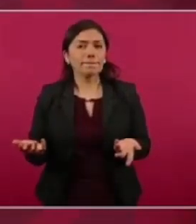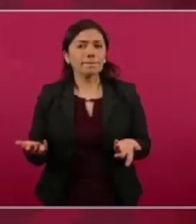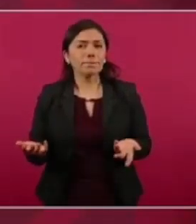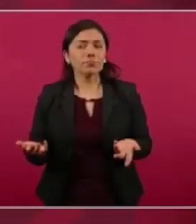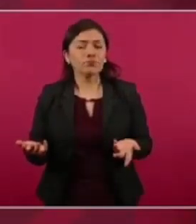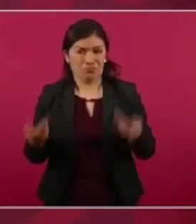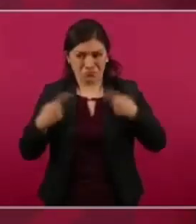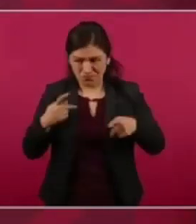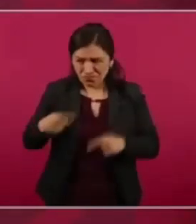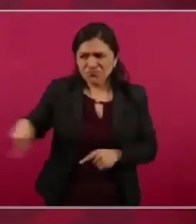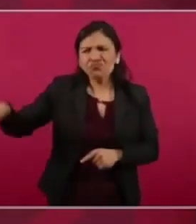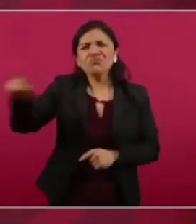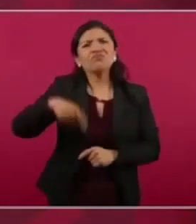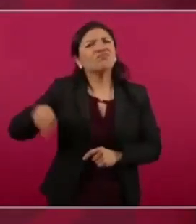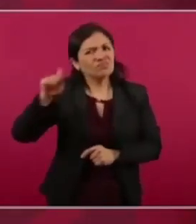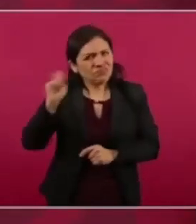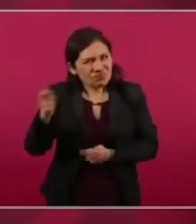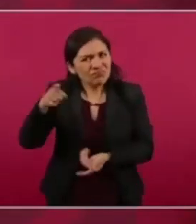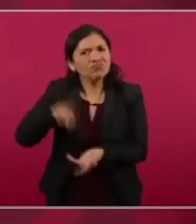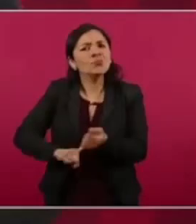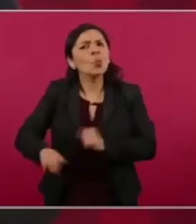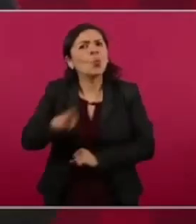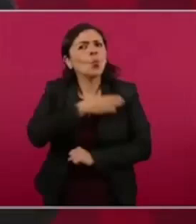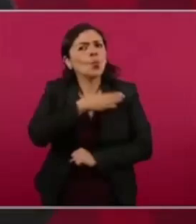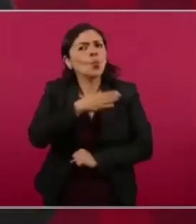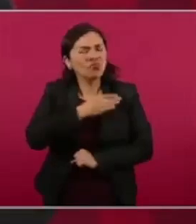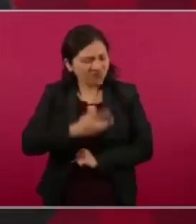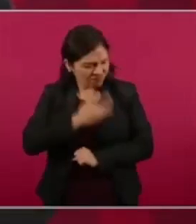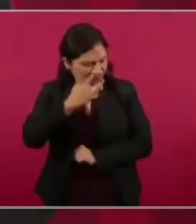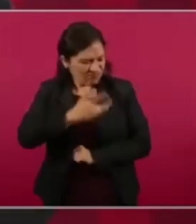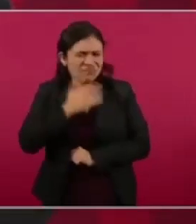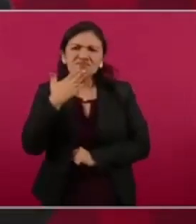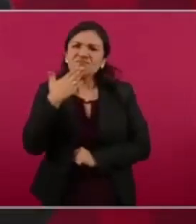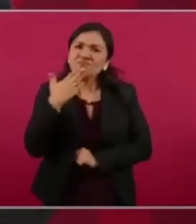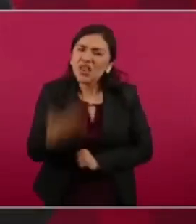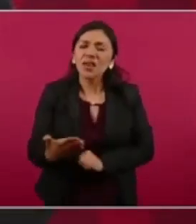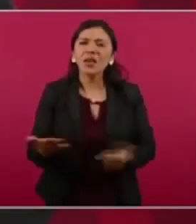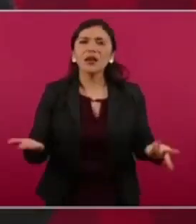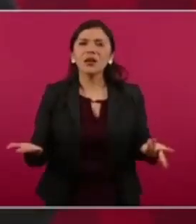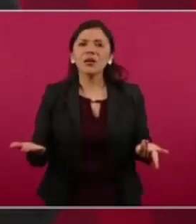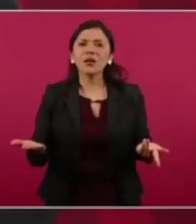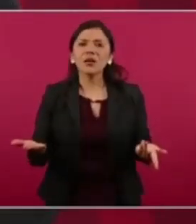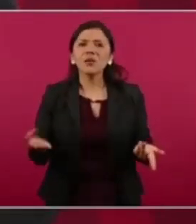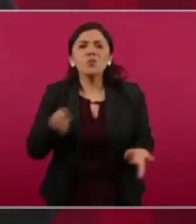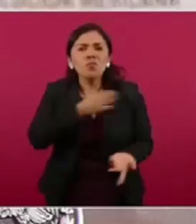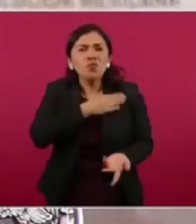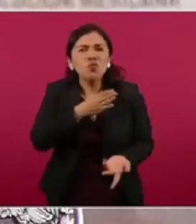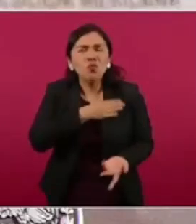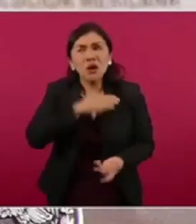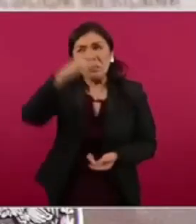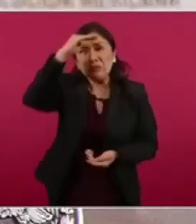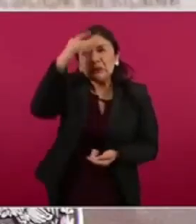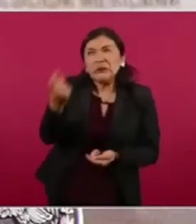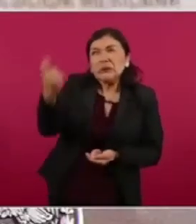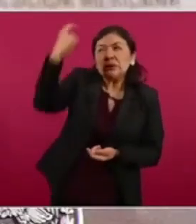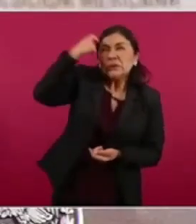El pueblo es bueno, tiene buenos sentimientos, no tiene malas